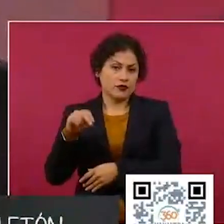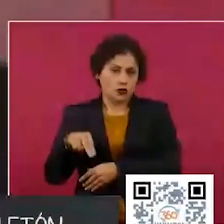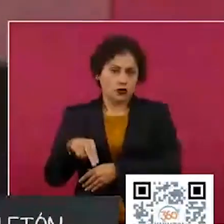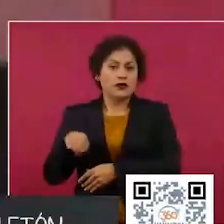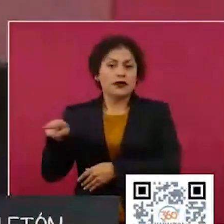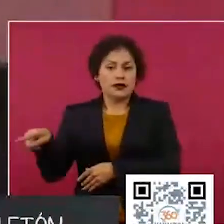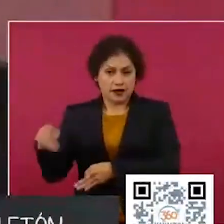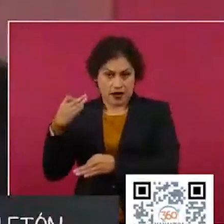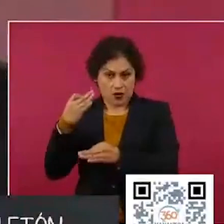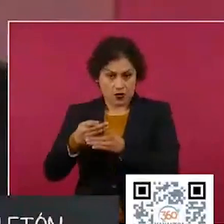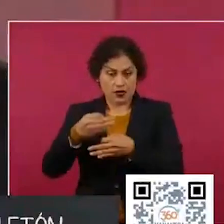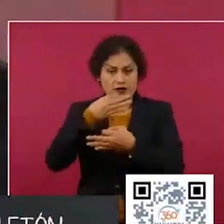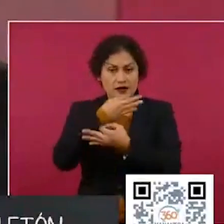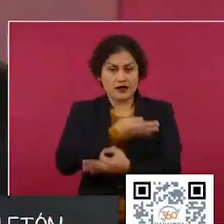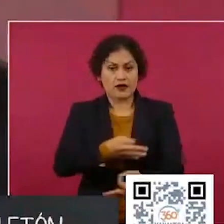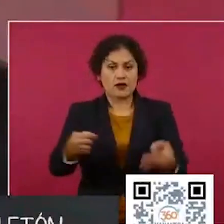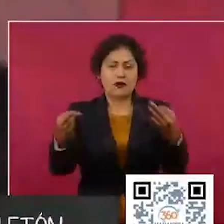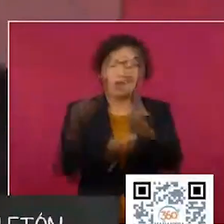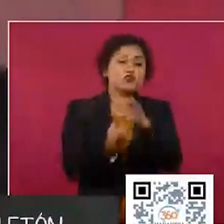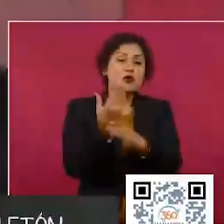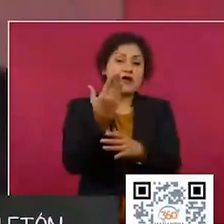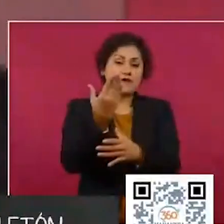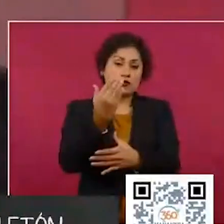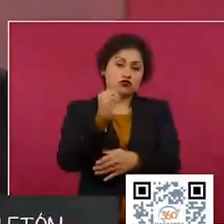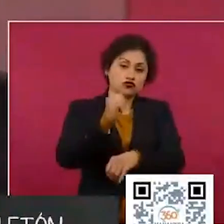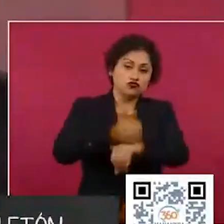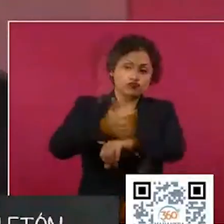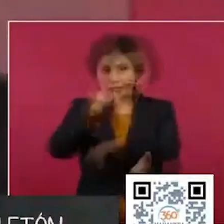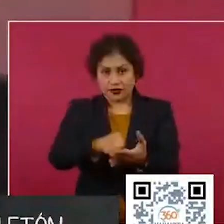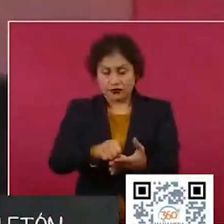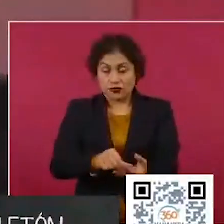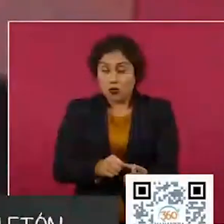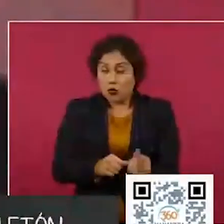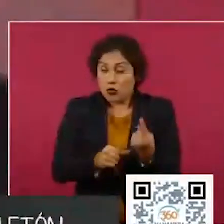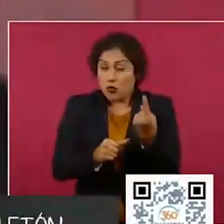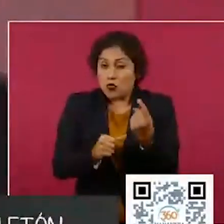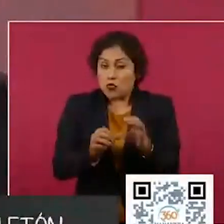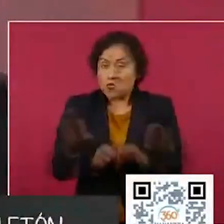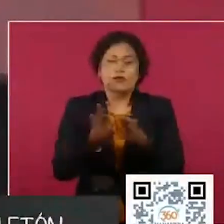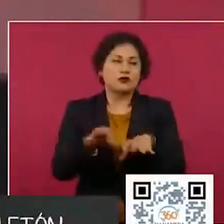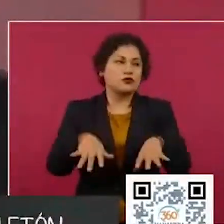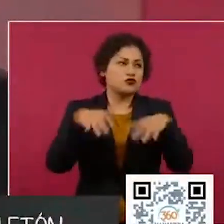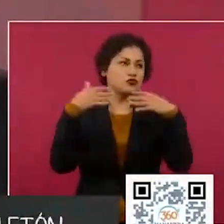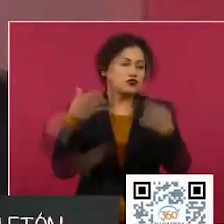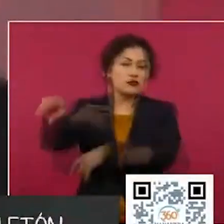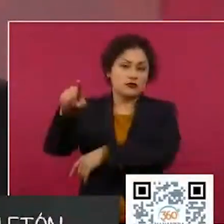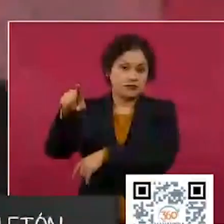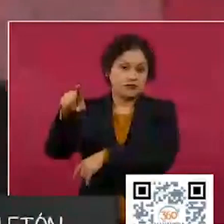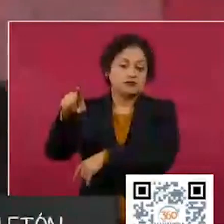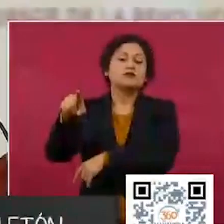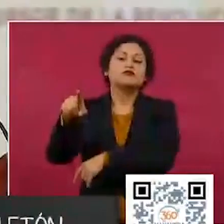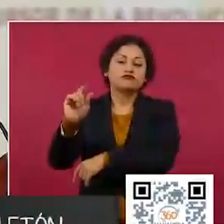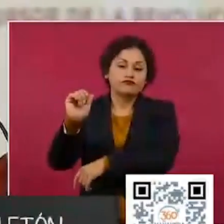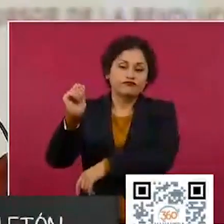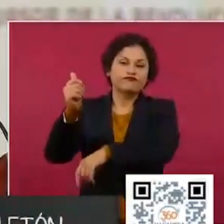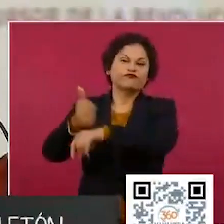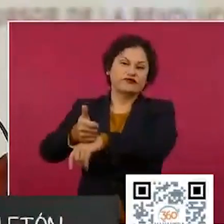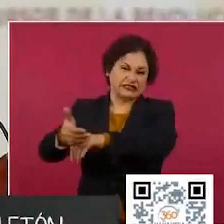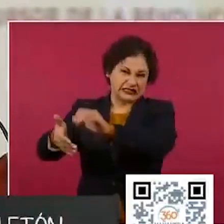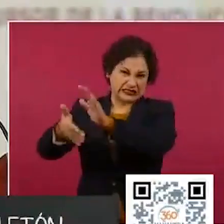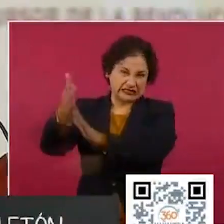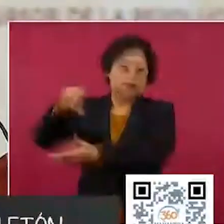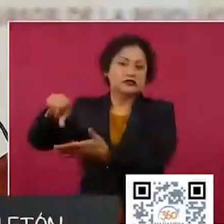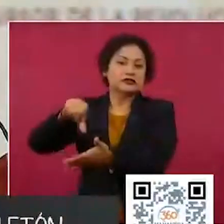centros y uno muy importante, mucho muy importante, en la montaña de Guerrero, en Tlapa. Cuando hablamos con